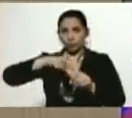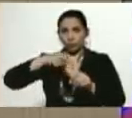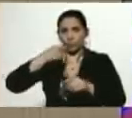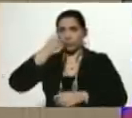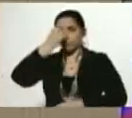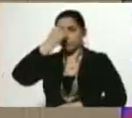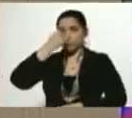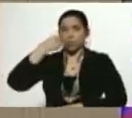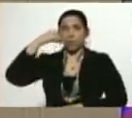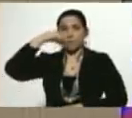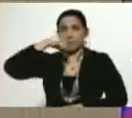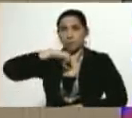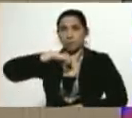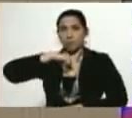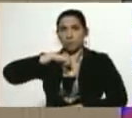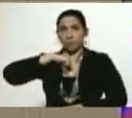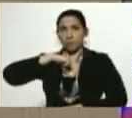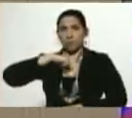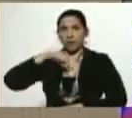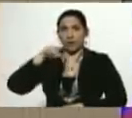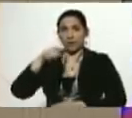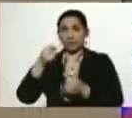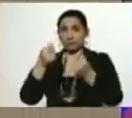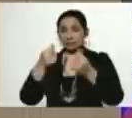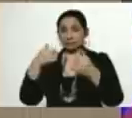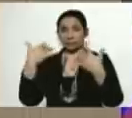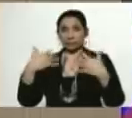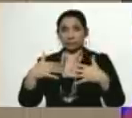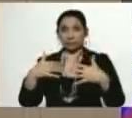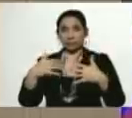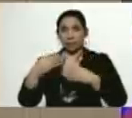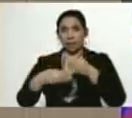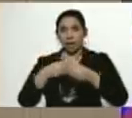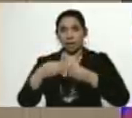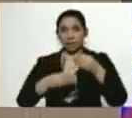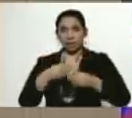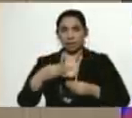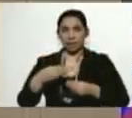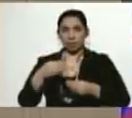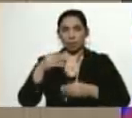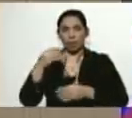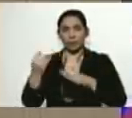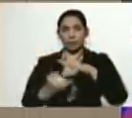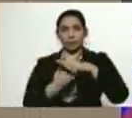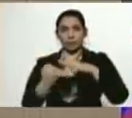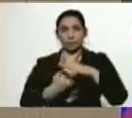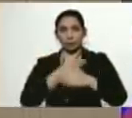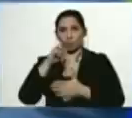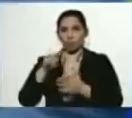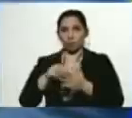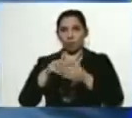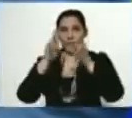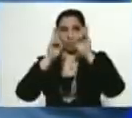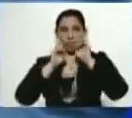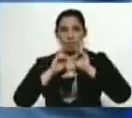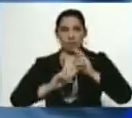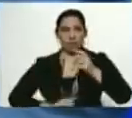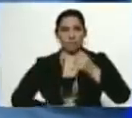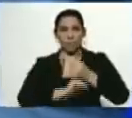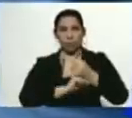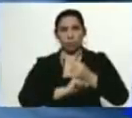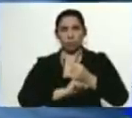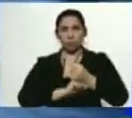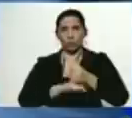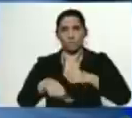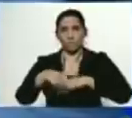medio de transporte, que es una de las cosas más costosas, lo está fabricando el Instituto Nacional de Higiene con apoyo